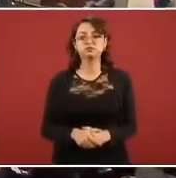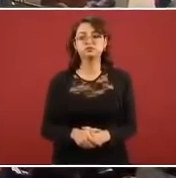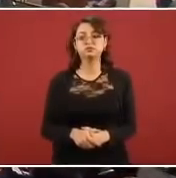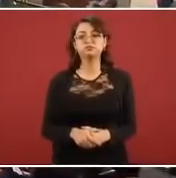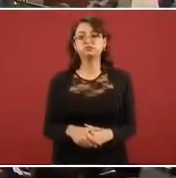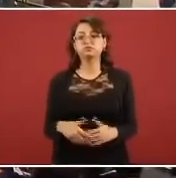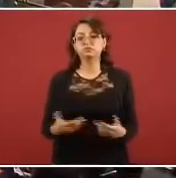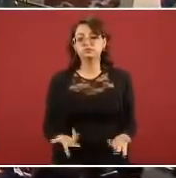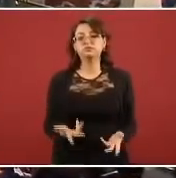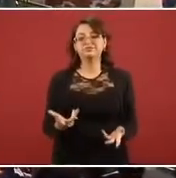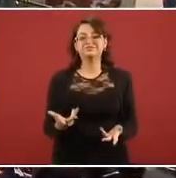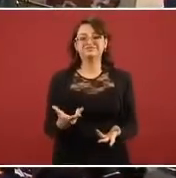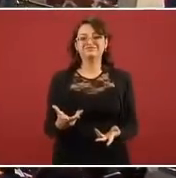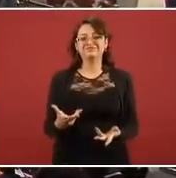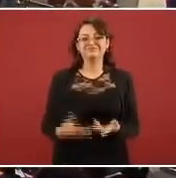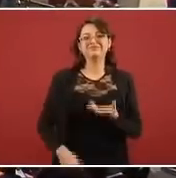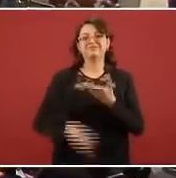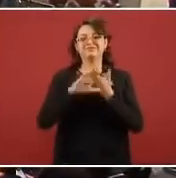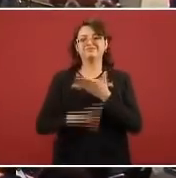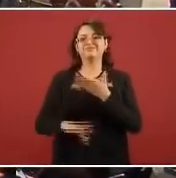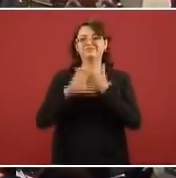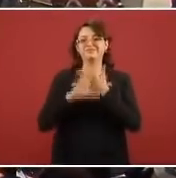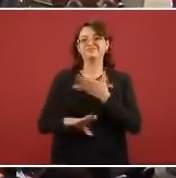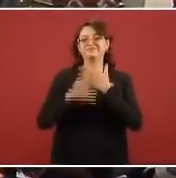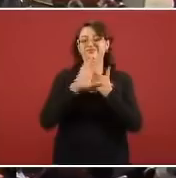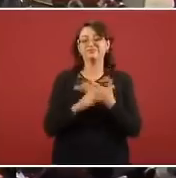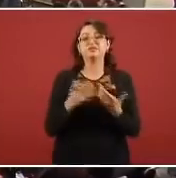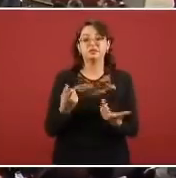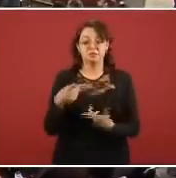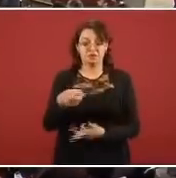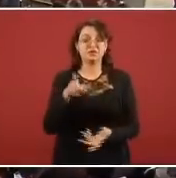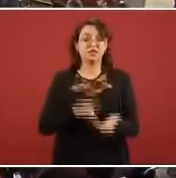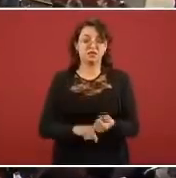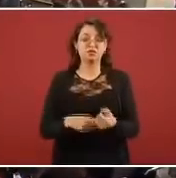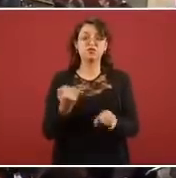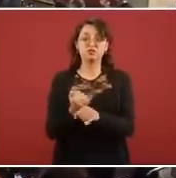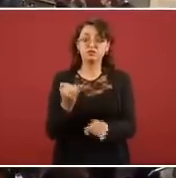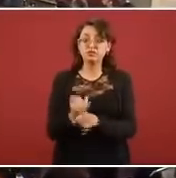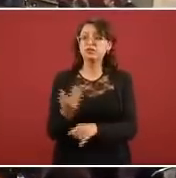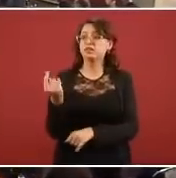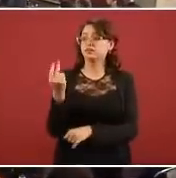tiene esa oposición cierta influencia en medios.